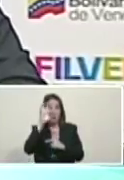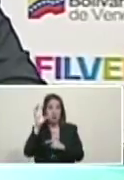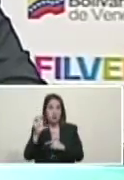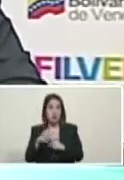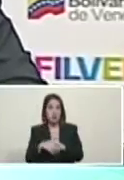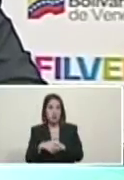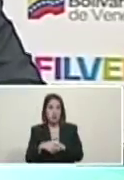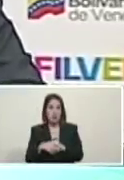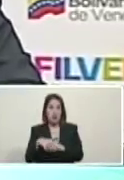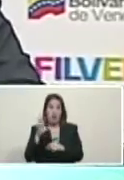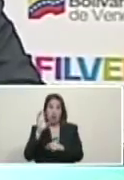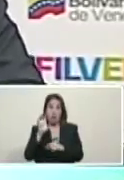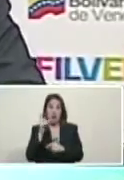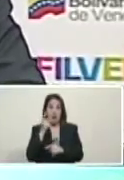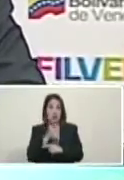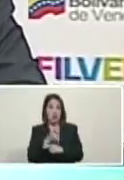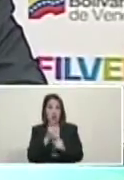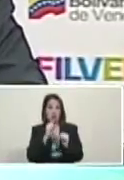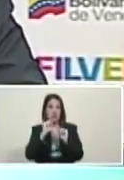Al país hay que defenderlo,